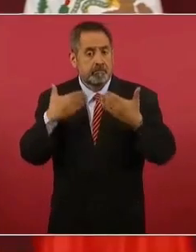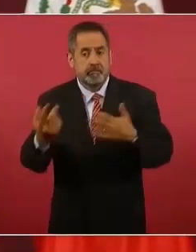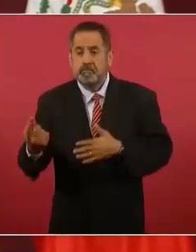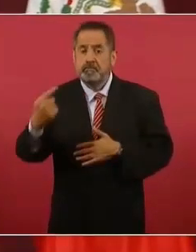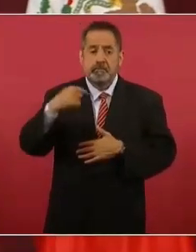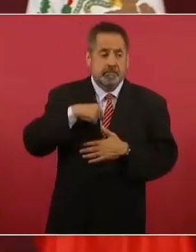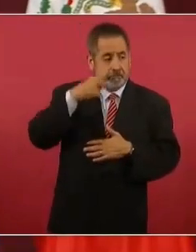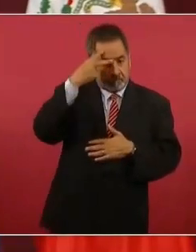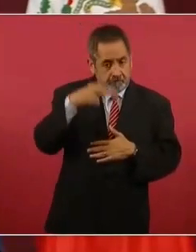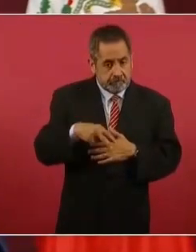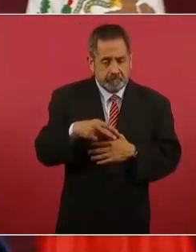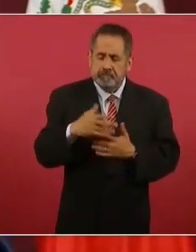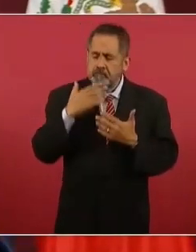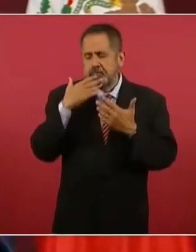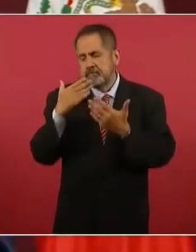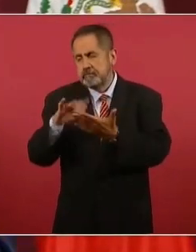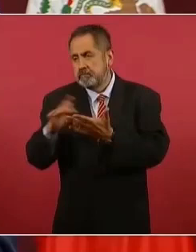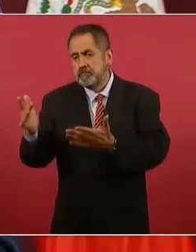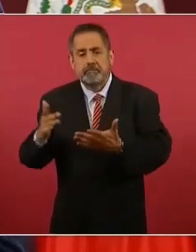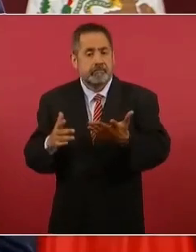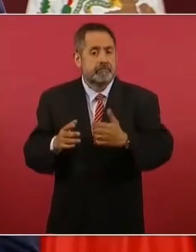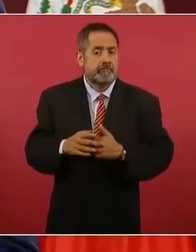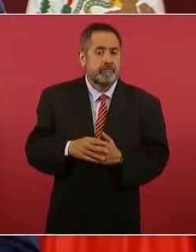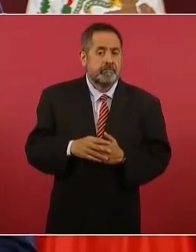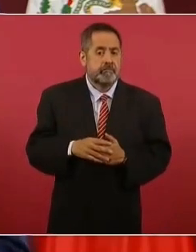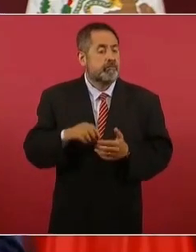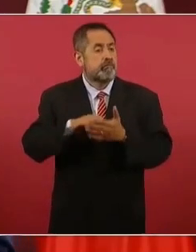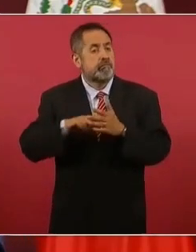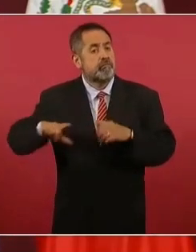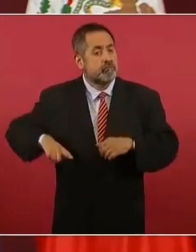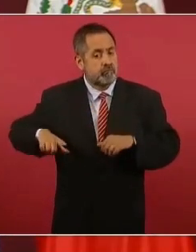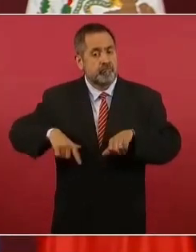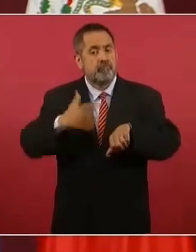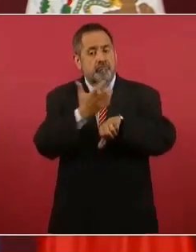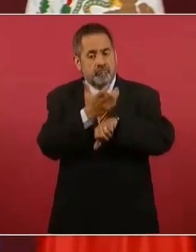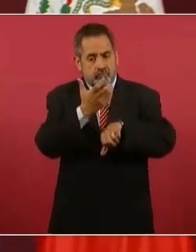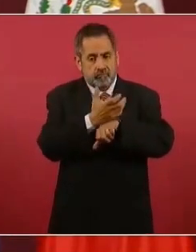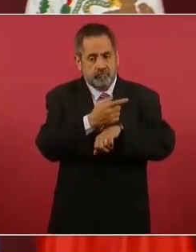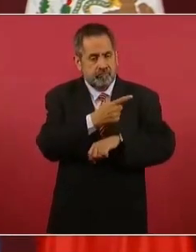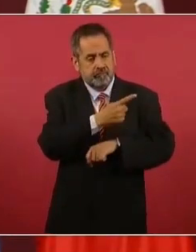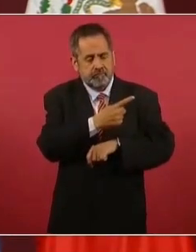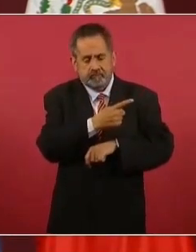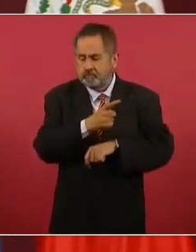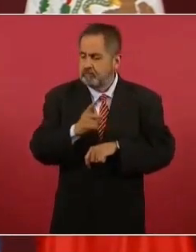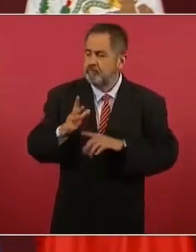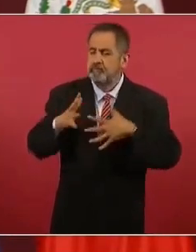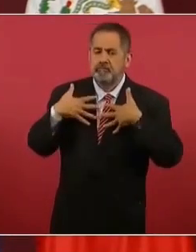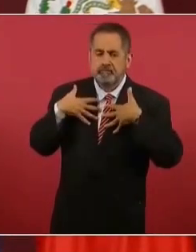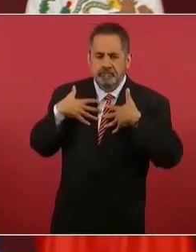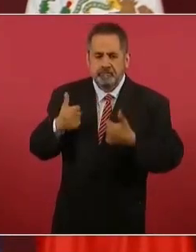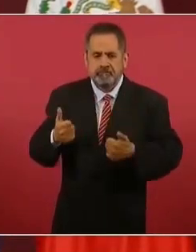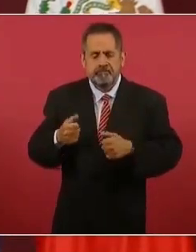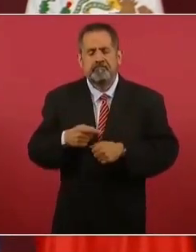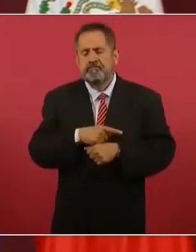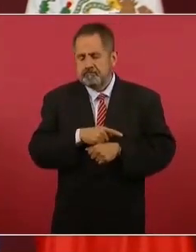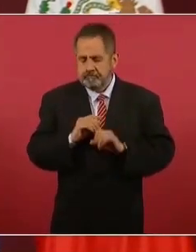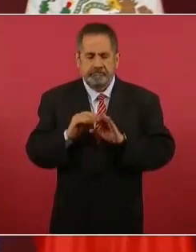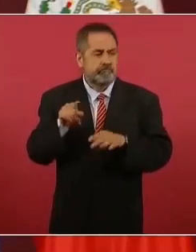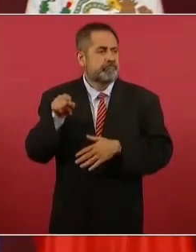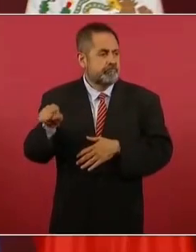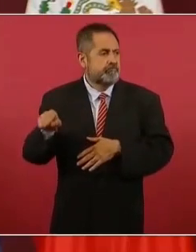el gobierno de eeuu entendió el porqué de nuestra